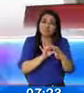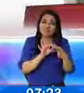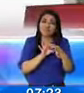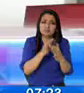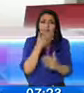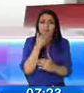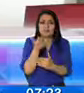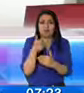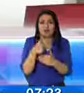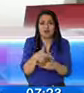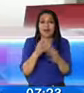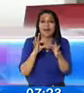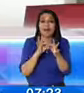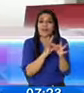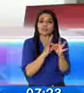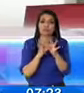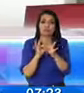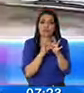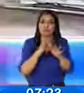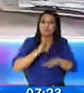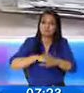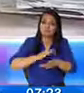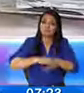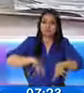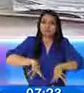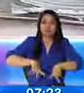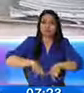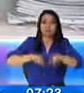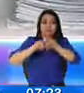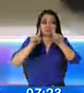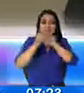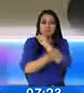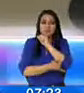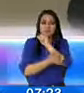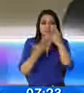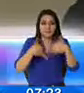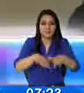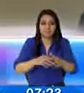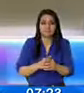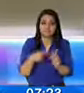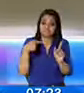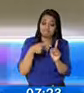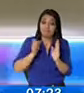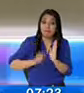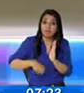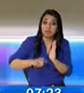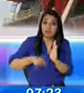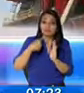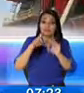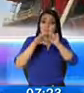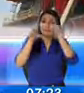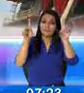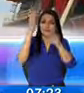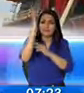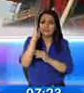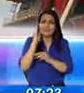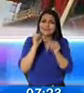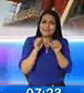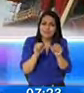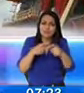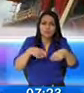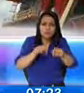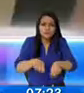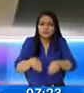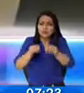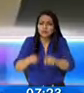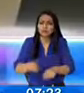imagen. Todo esto ante el escándalo de corrupción que sacude a varios países. Munro asegura que Odebrecht busca poder seguir contratando